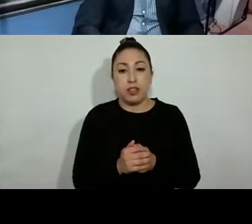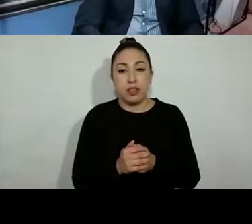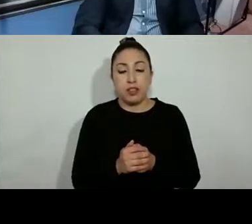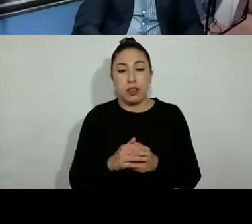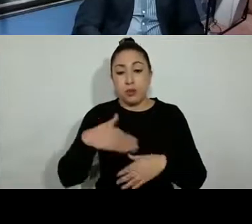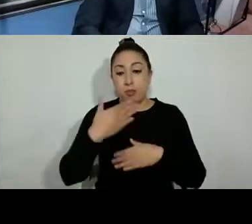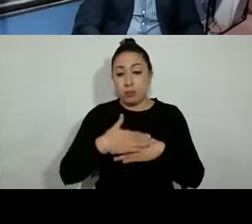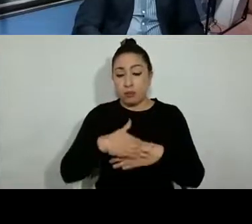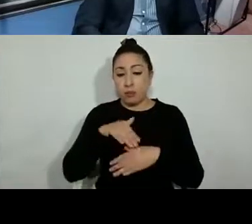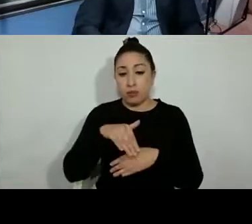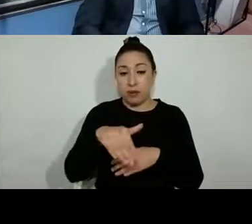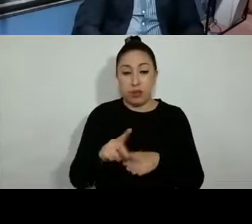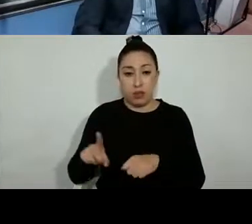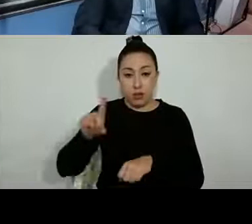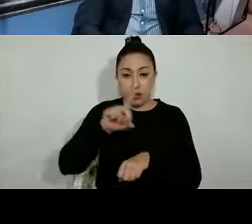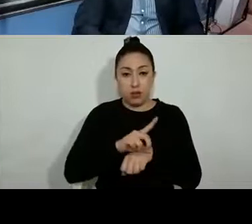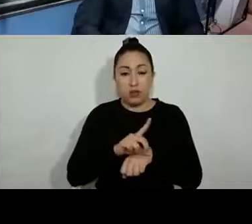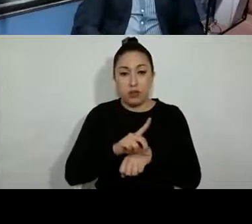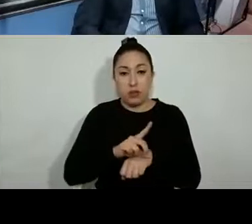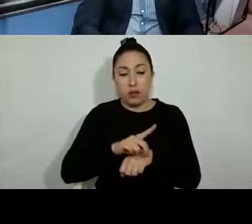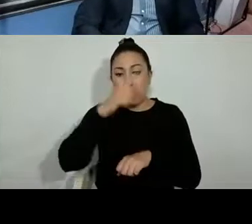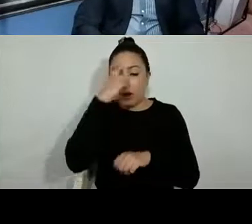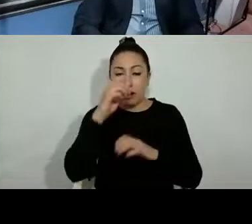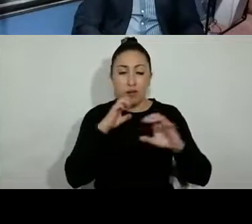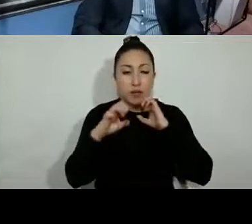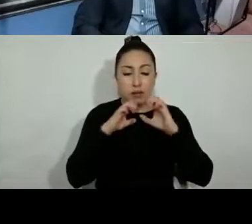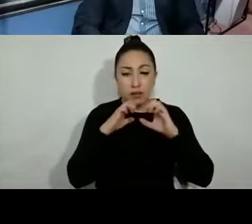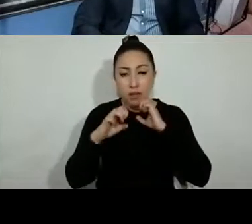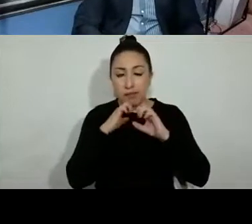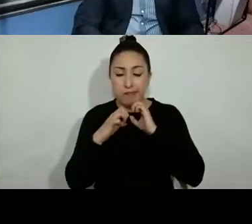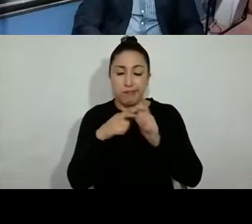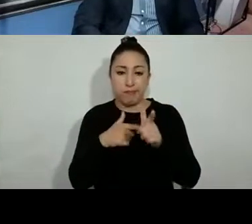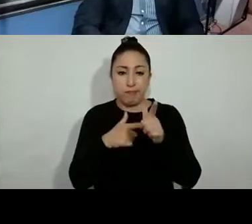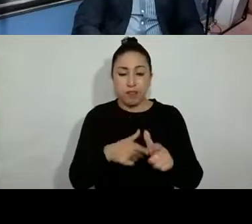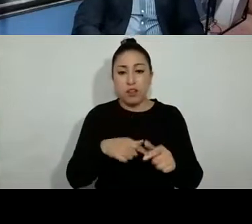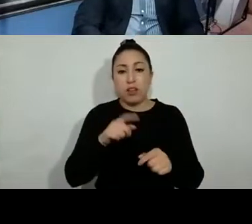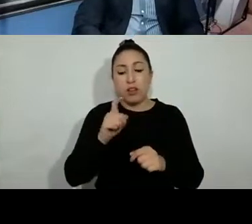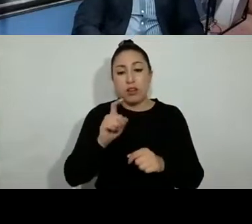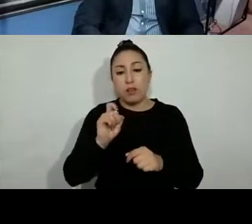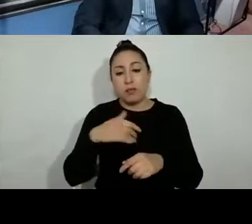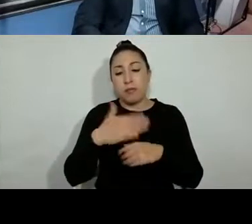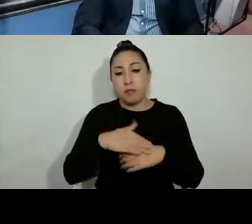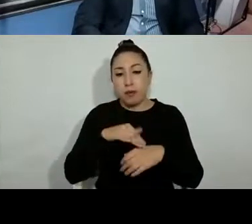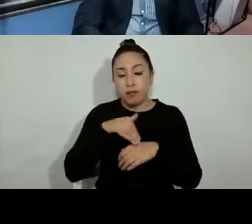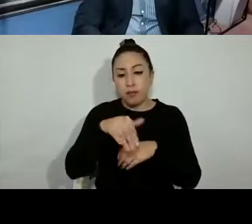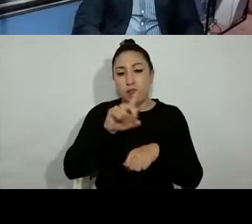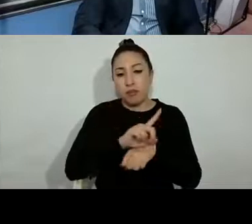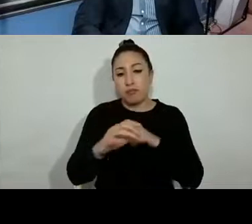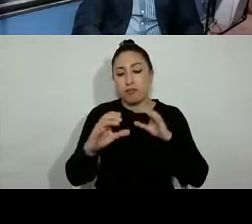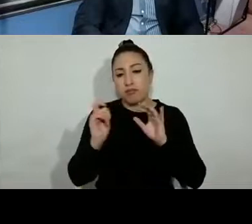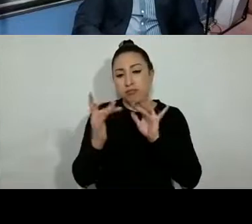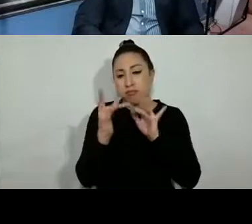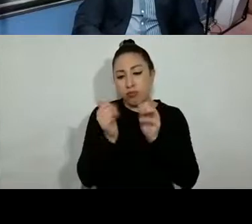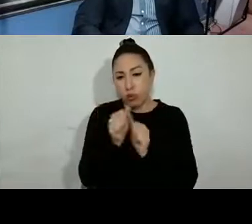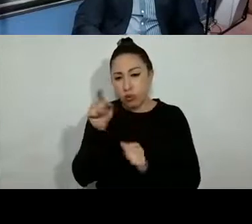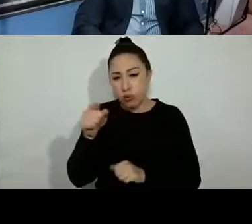días estaremos continuando el desahogo del proceso de reelección, para lo cual estaremos en estrecha comunicación con usted, doctor Bouzas.